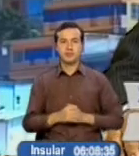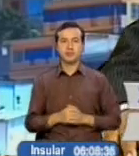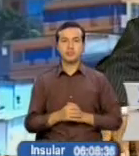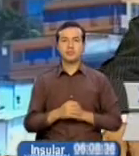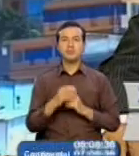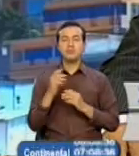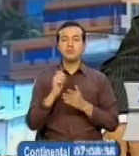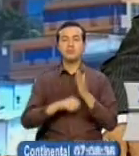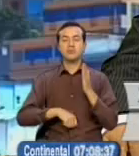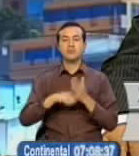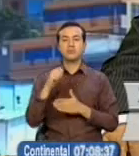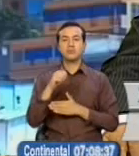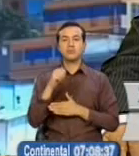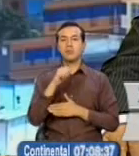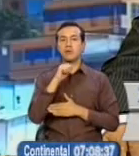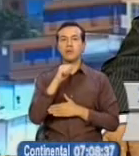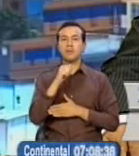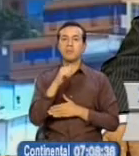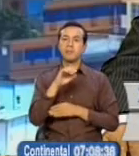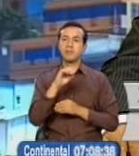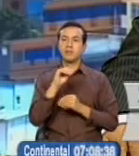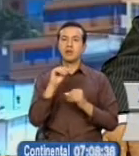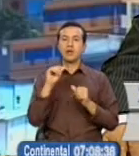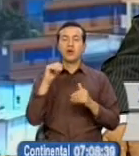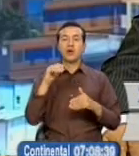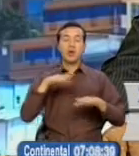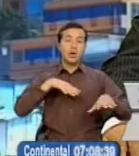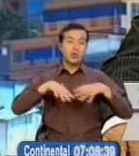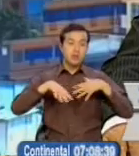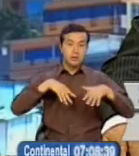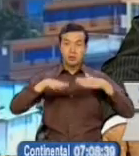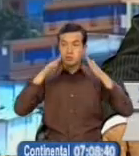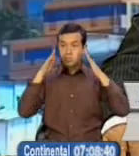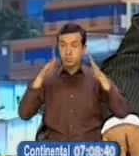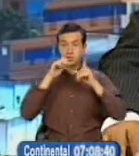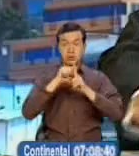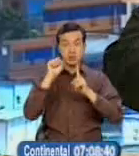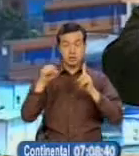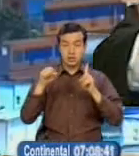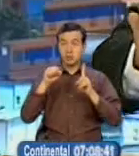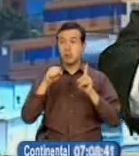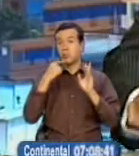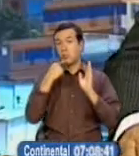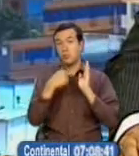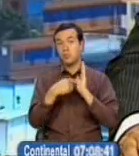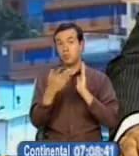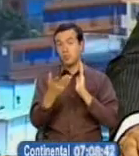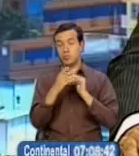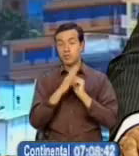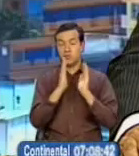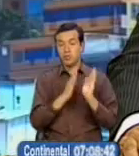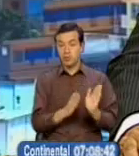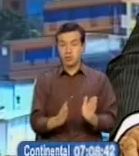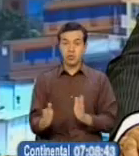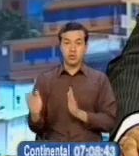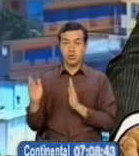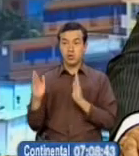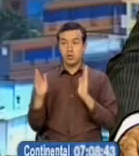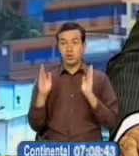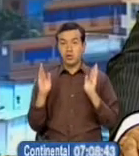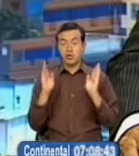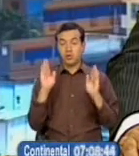una calificación de deficiente en políticas y en sistemas. Me refiero a la organización sistémica,